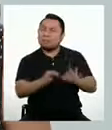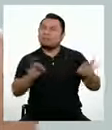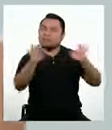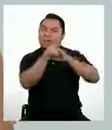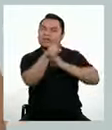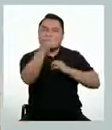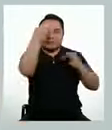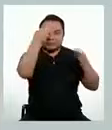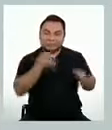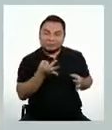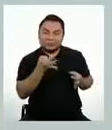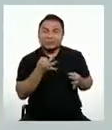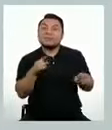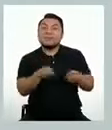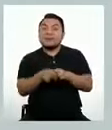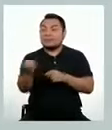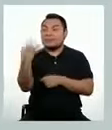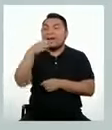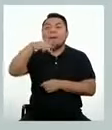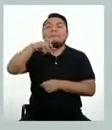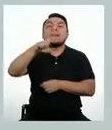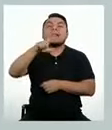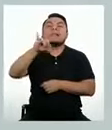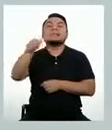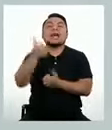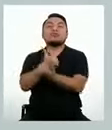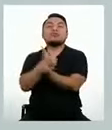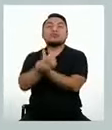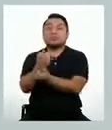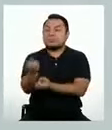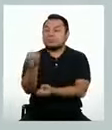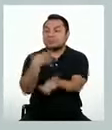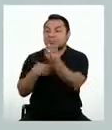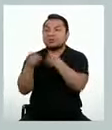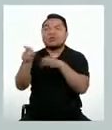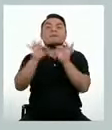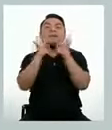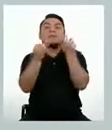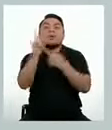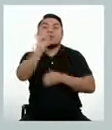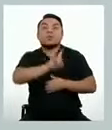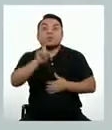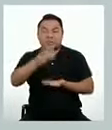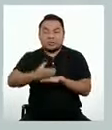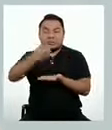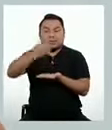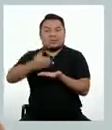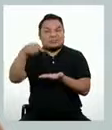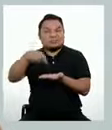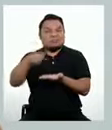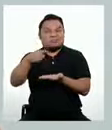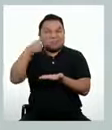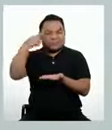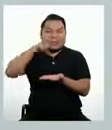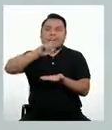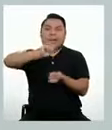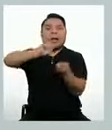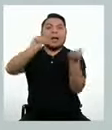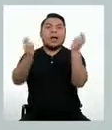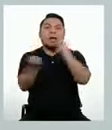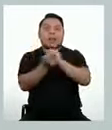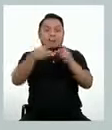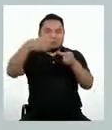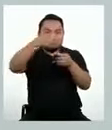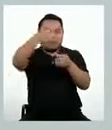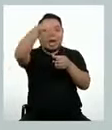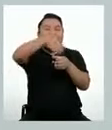misión. También nos ha escrito Melissa Paucar de Ayacucho y nos cuenta que ella y su familia utilizan las botellas perforadas para regar las plantas